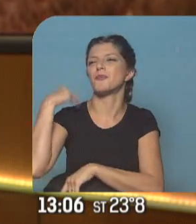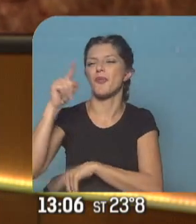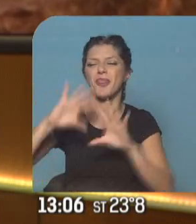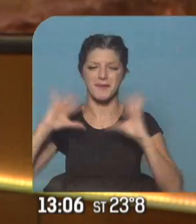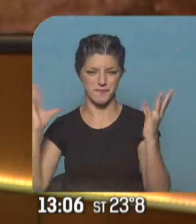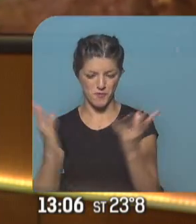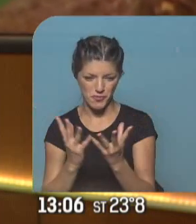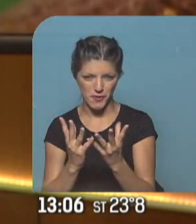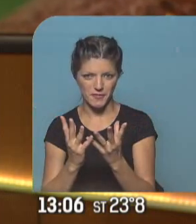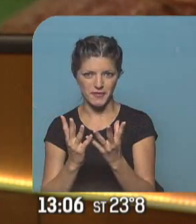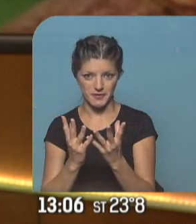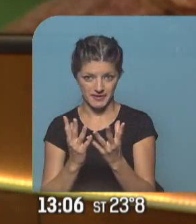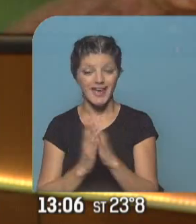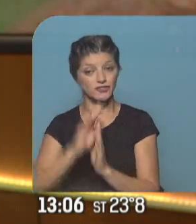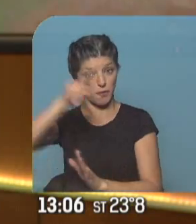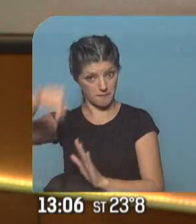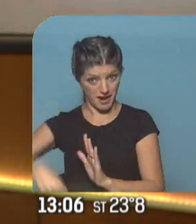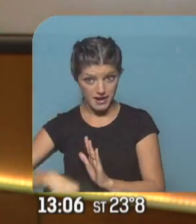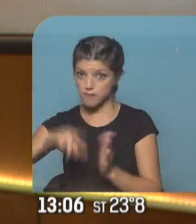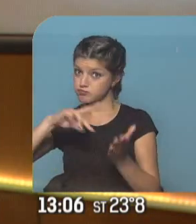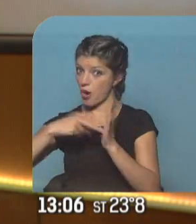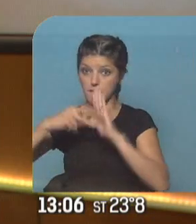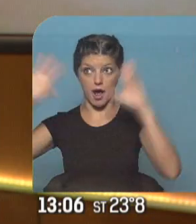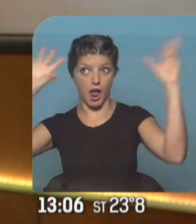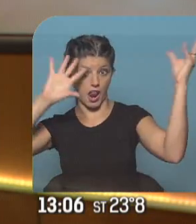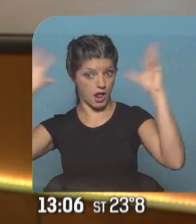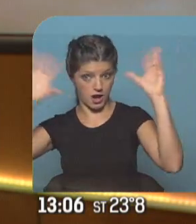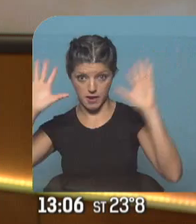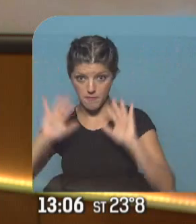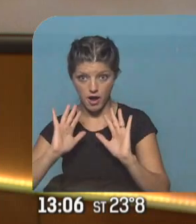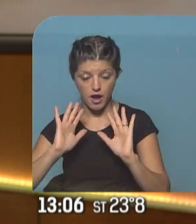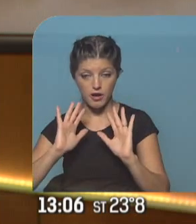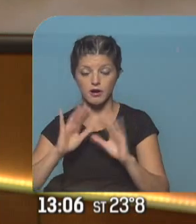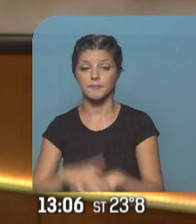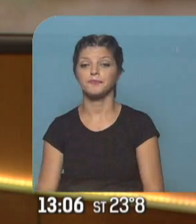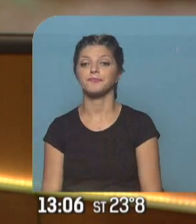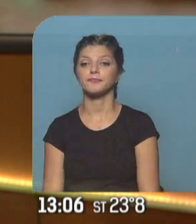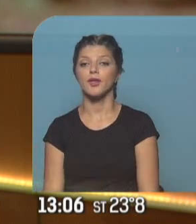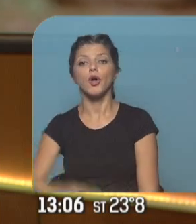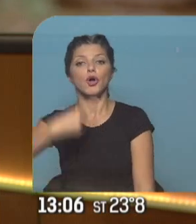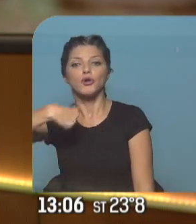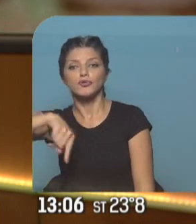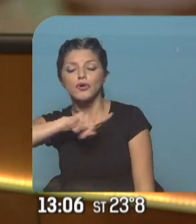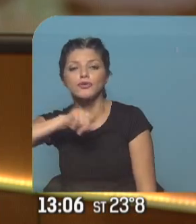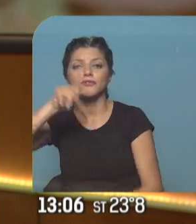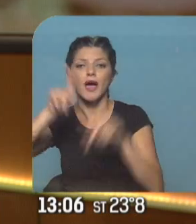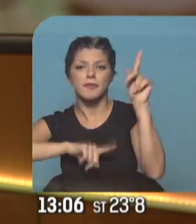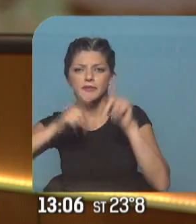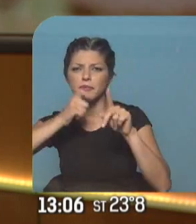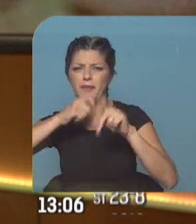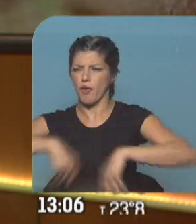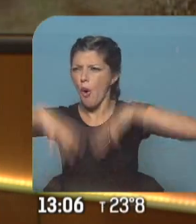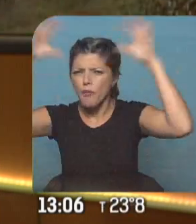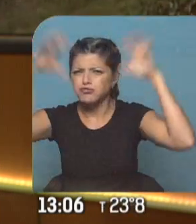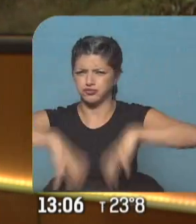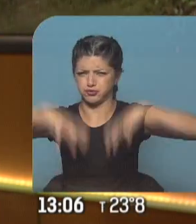antes, va a afectar al clima. A nosotros vamos a tener fenómenos meteorológicos como grandes